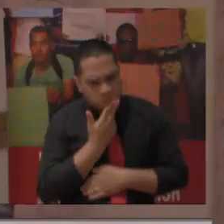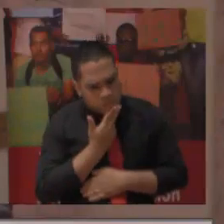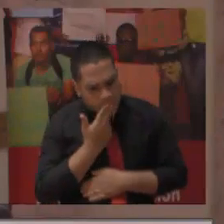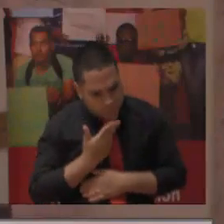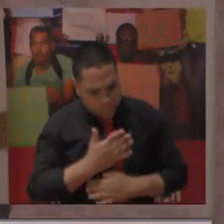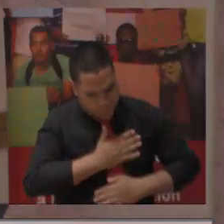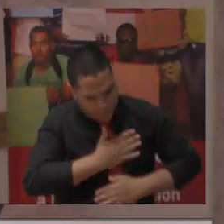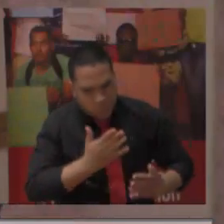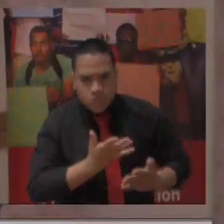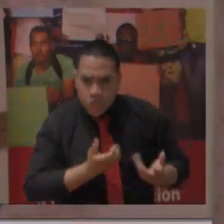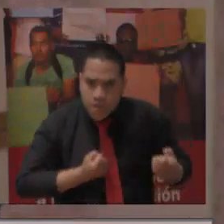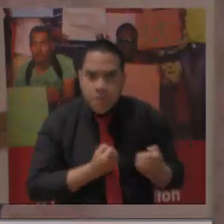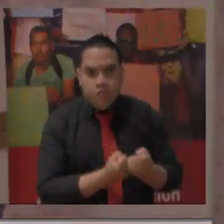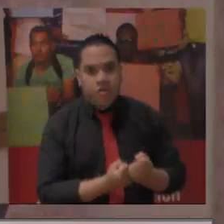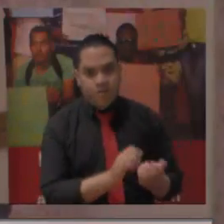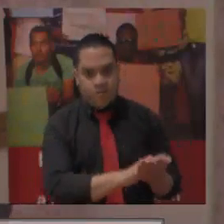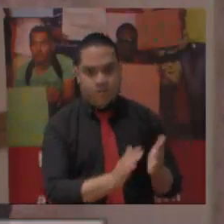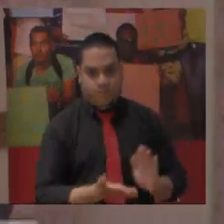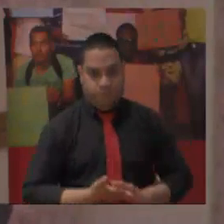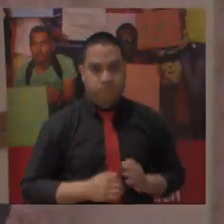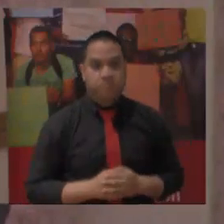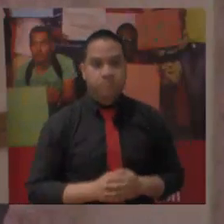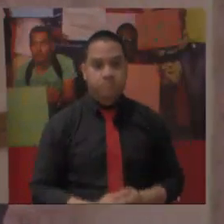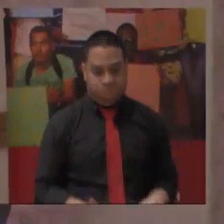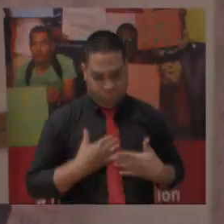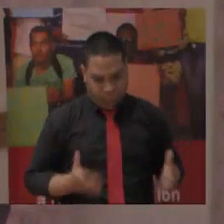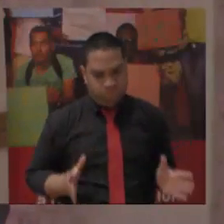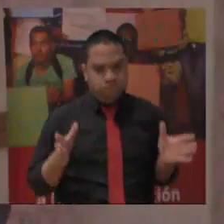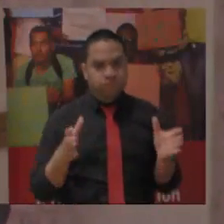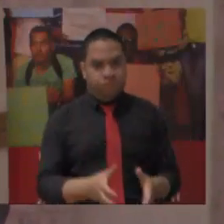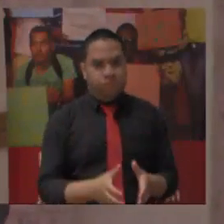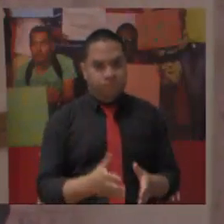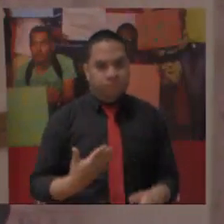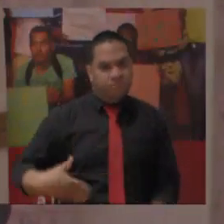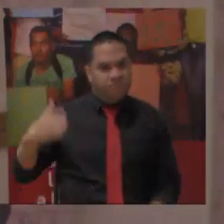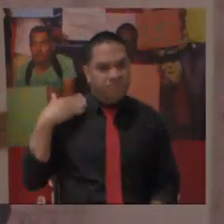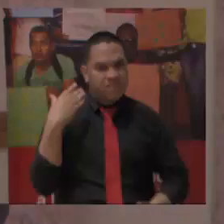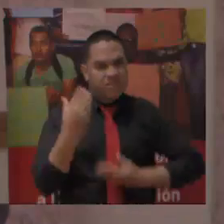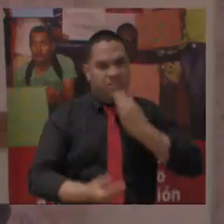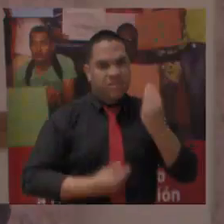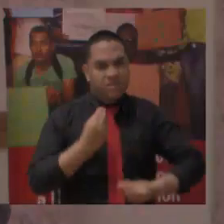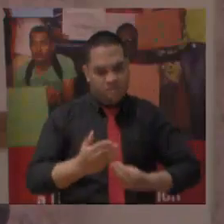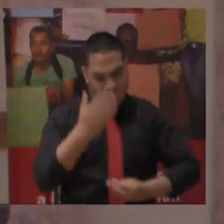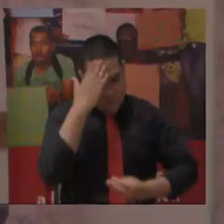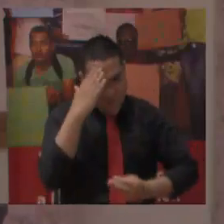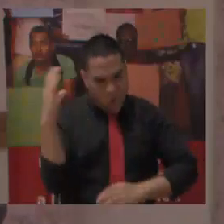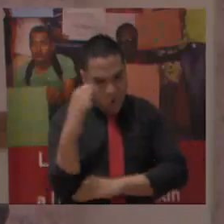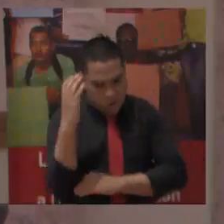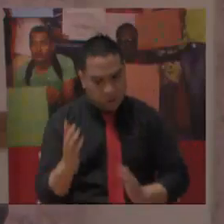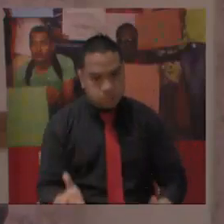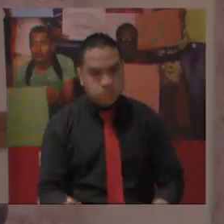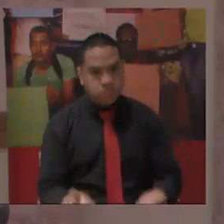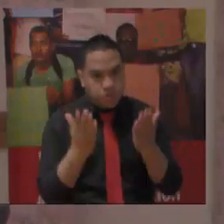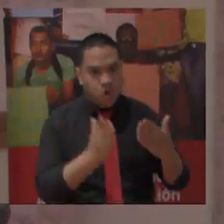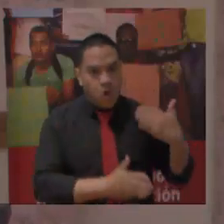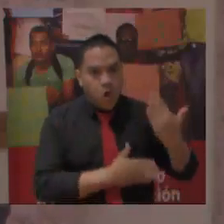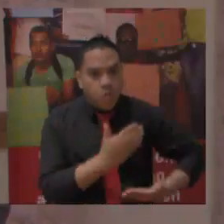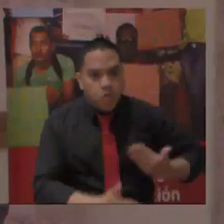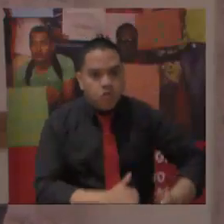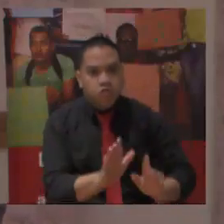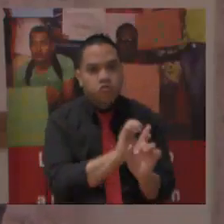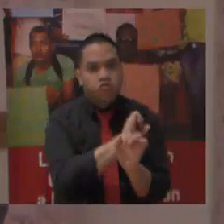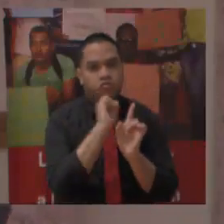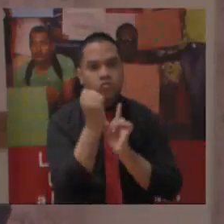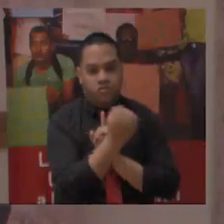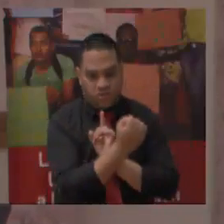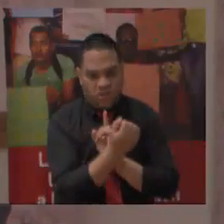paz. Nosotros en la agencia, si hay algo que hemos entendido, es que construir el país, es que estos procesos sociales, es